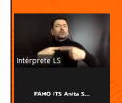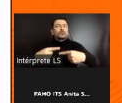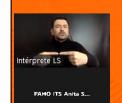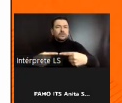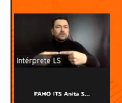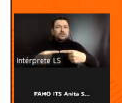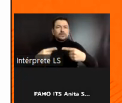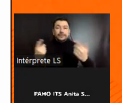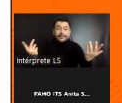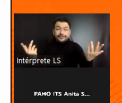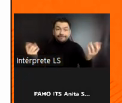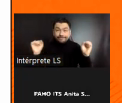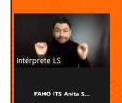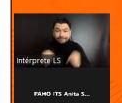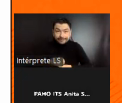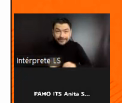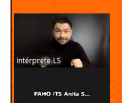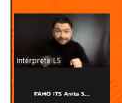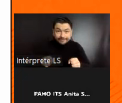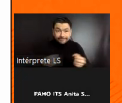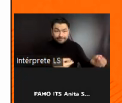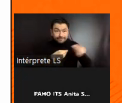esa evidencia en políticas.